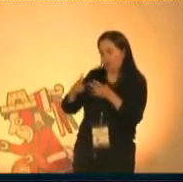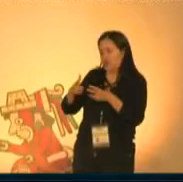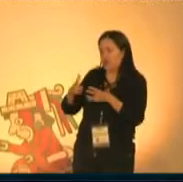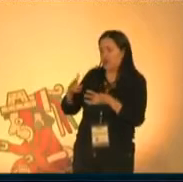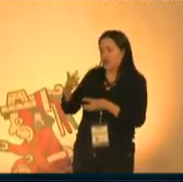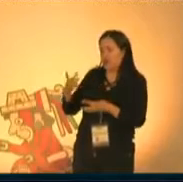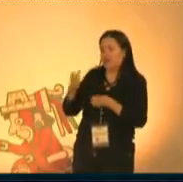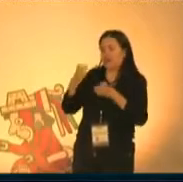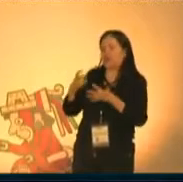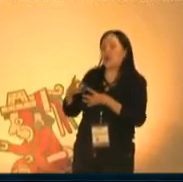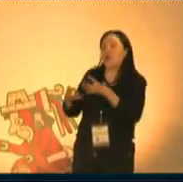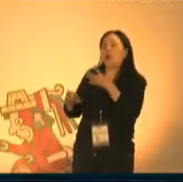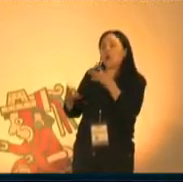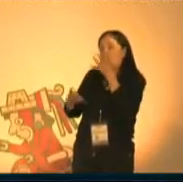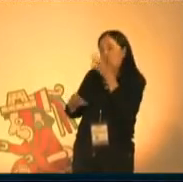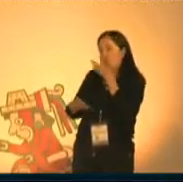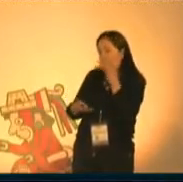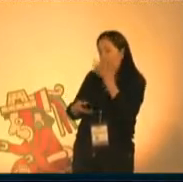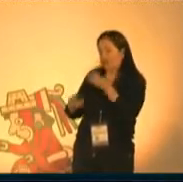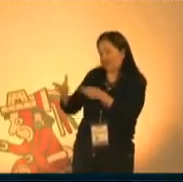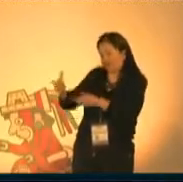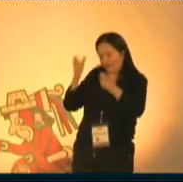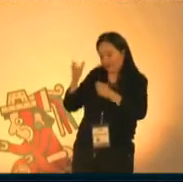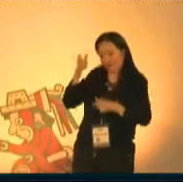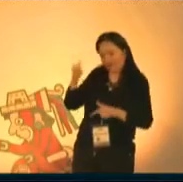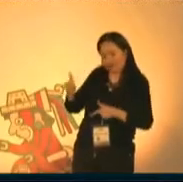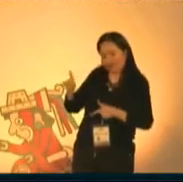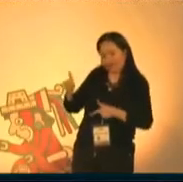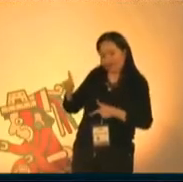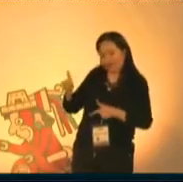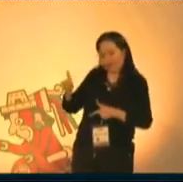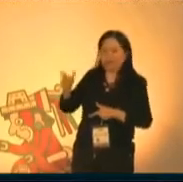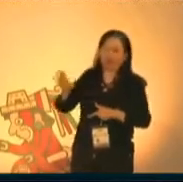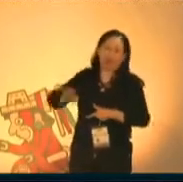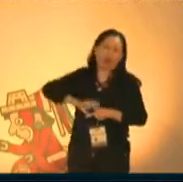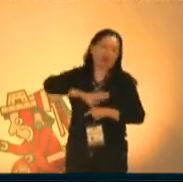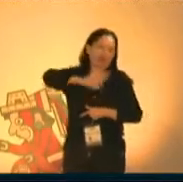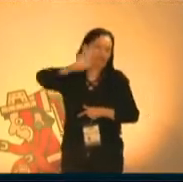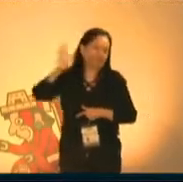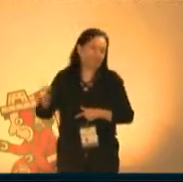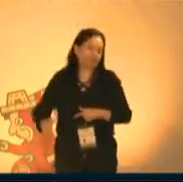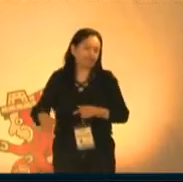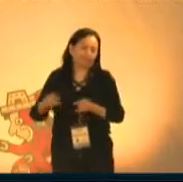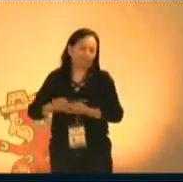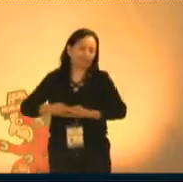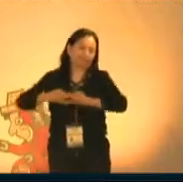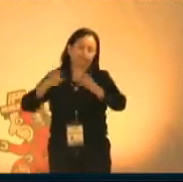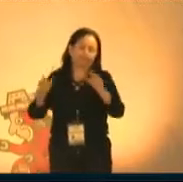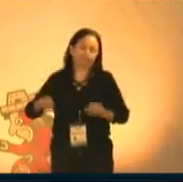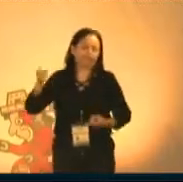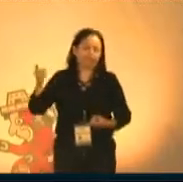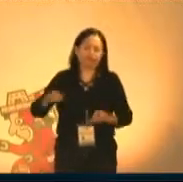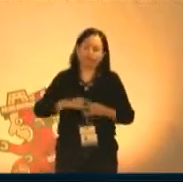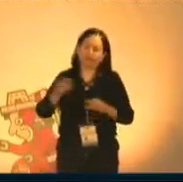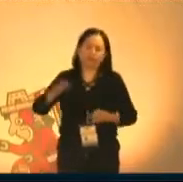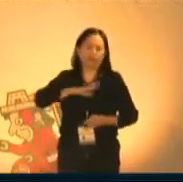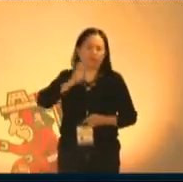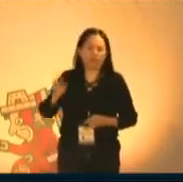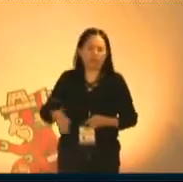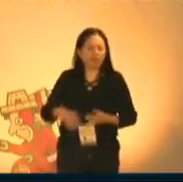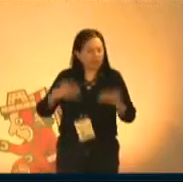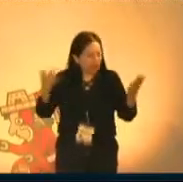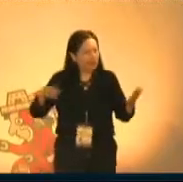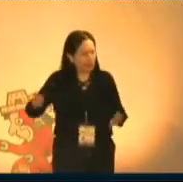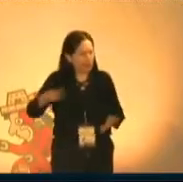con treinta y pocos años ya había pasado a la historia pero como un cadáver claro y además era guapo